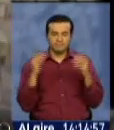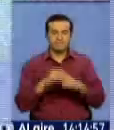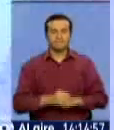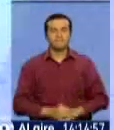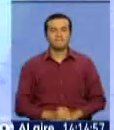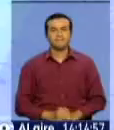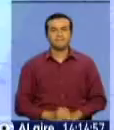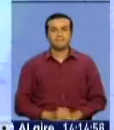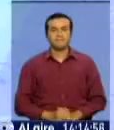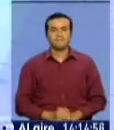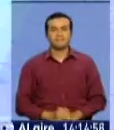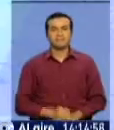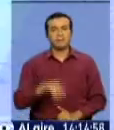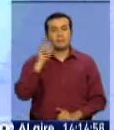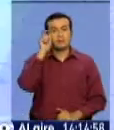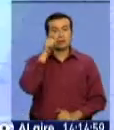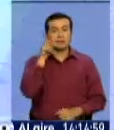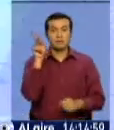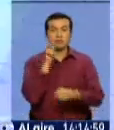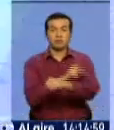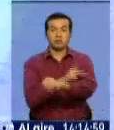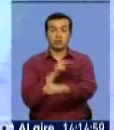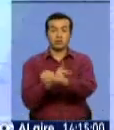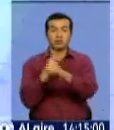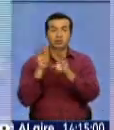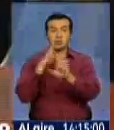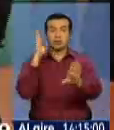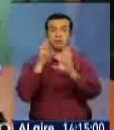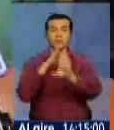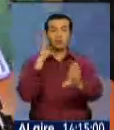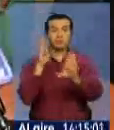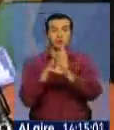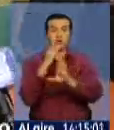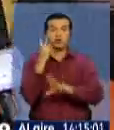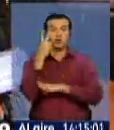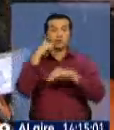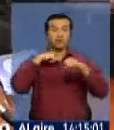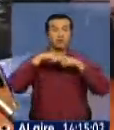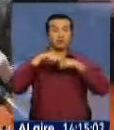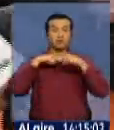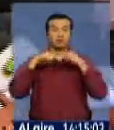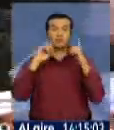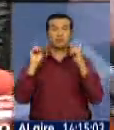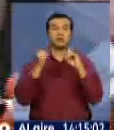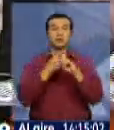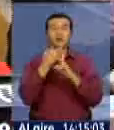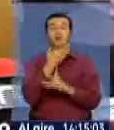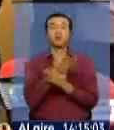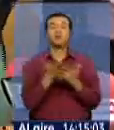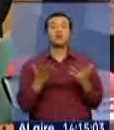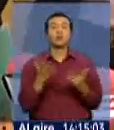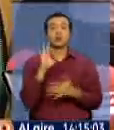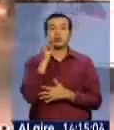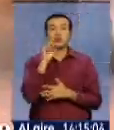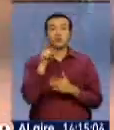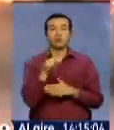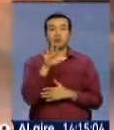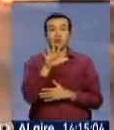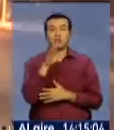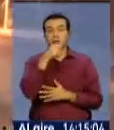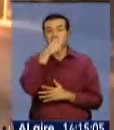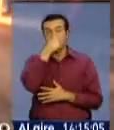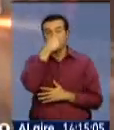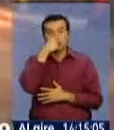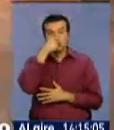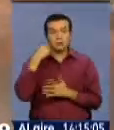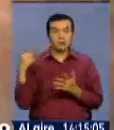TV. La Fiscalía de Pichincha realizó varios allanamientos dentro de dos operativos. En el primero se incautó 19.5 kilos de pasta